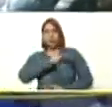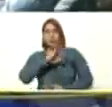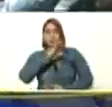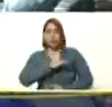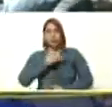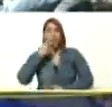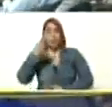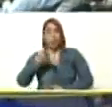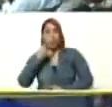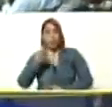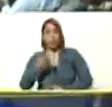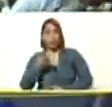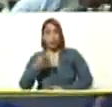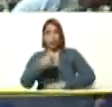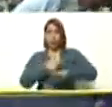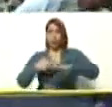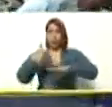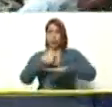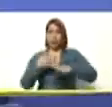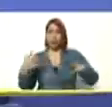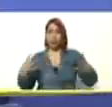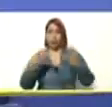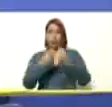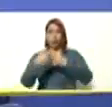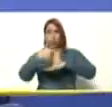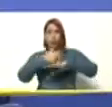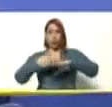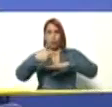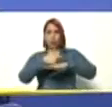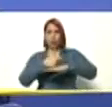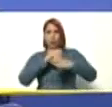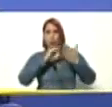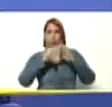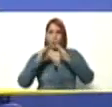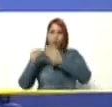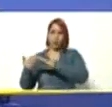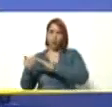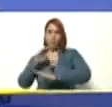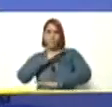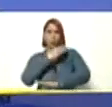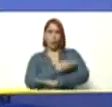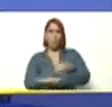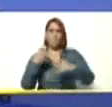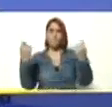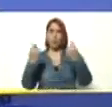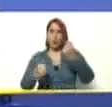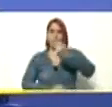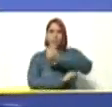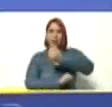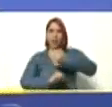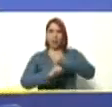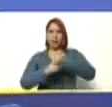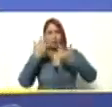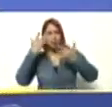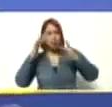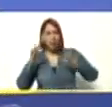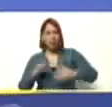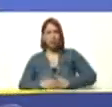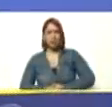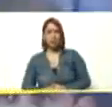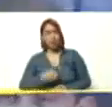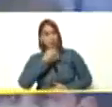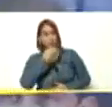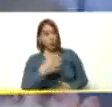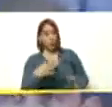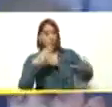Sociopolítico, sociogubernamental, junto a los gobiernos comunitarios, el poder popular de base. ¿Qué te parece, gobernador? Buenas